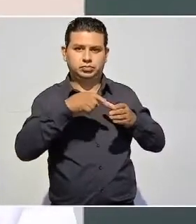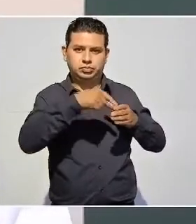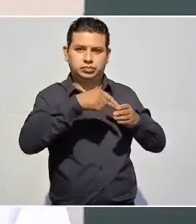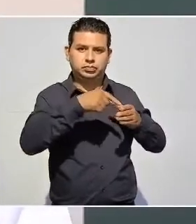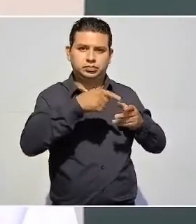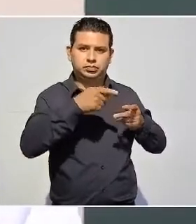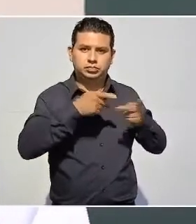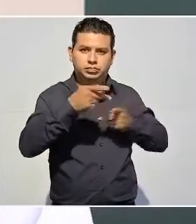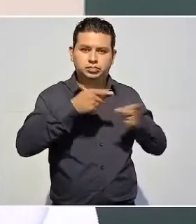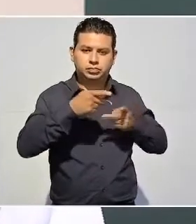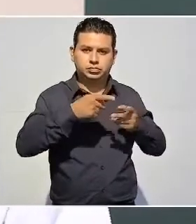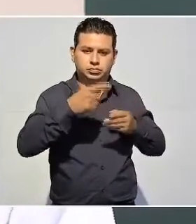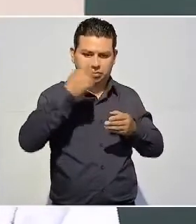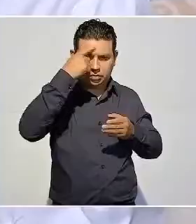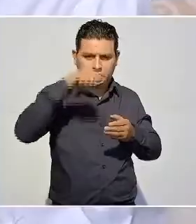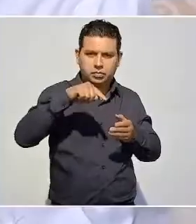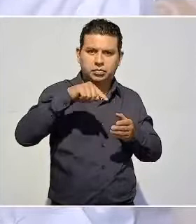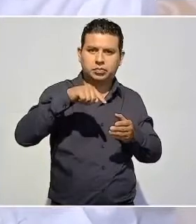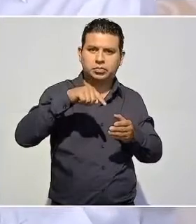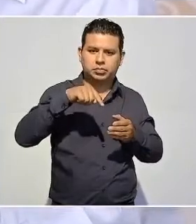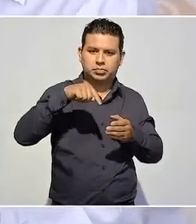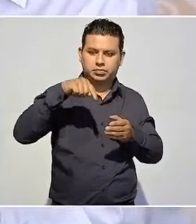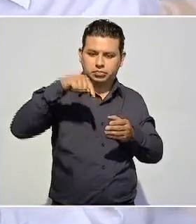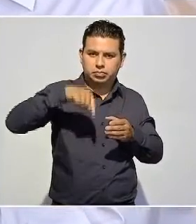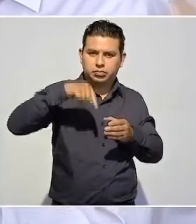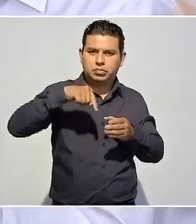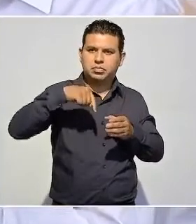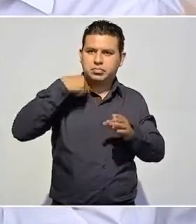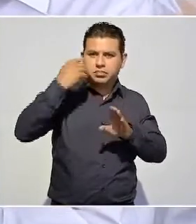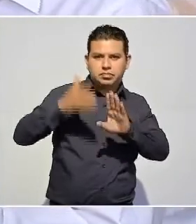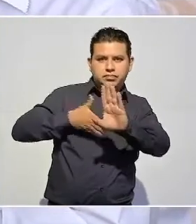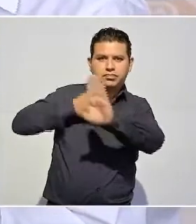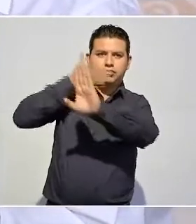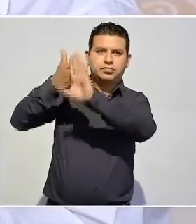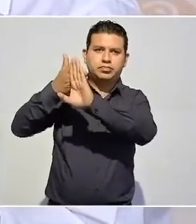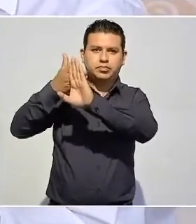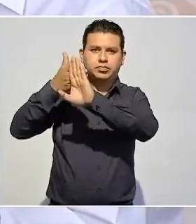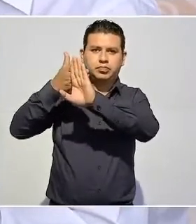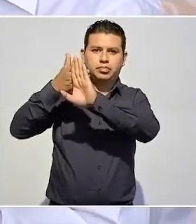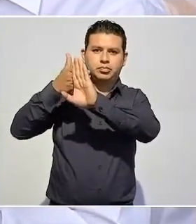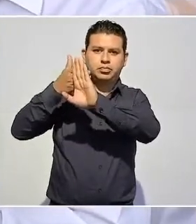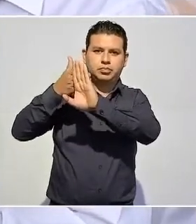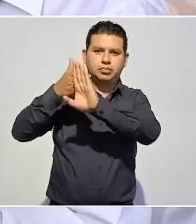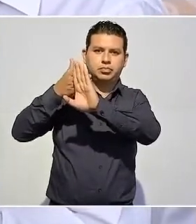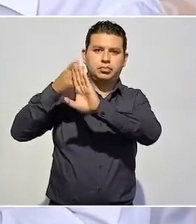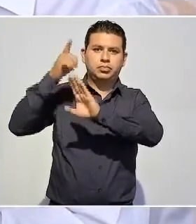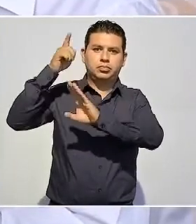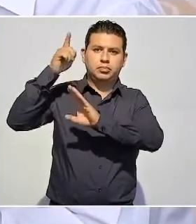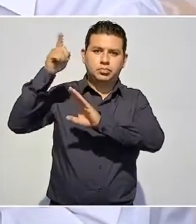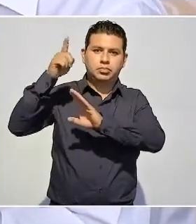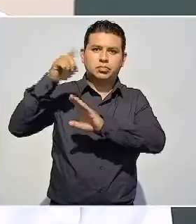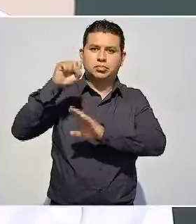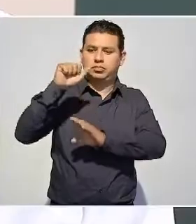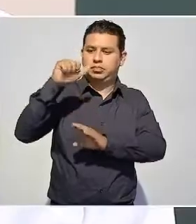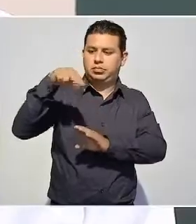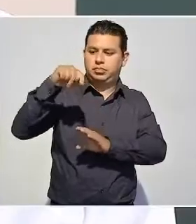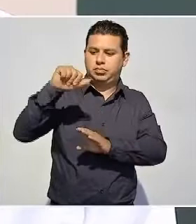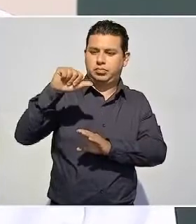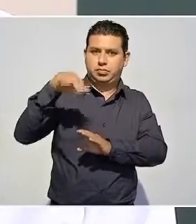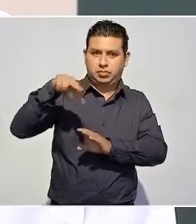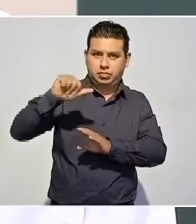preparaban en Acapulco una insurrección contra la dictadura de Santana,